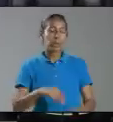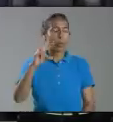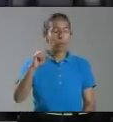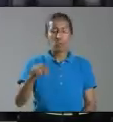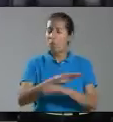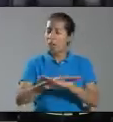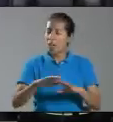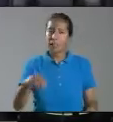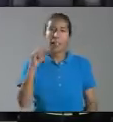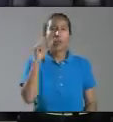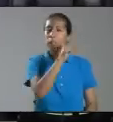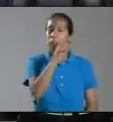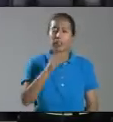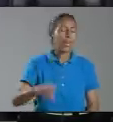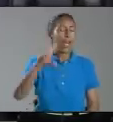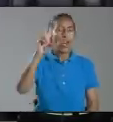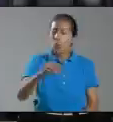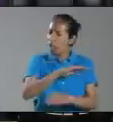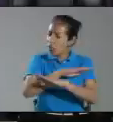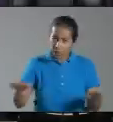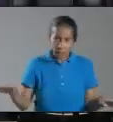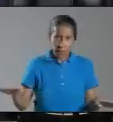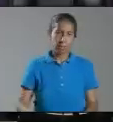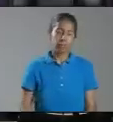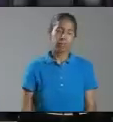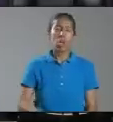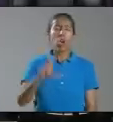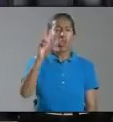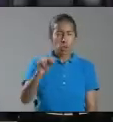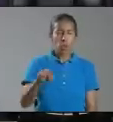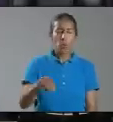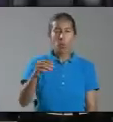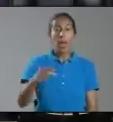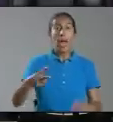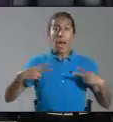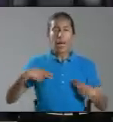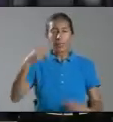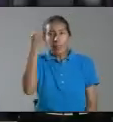basta, no basta, no, no, hay que entender.